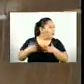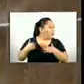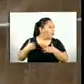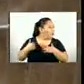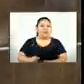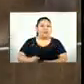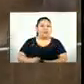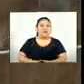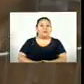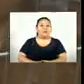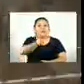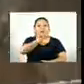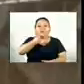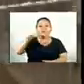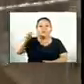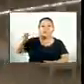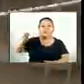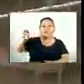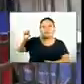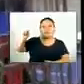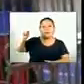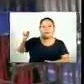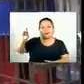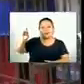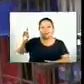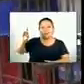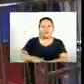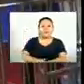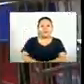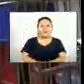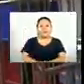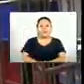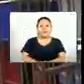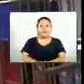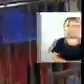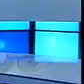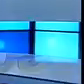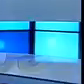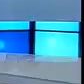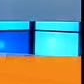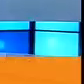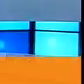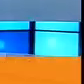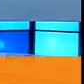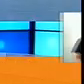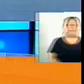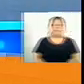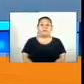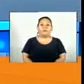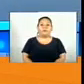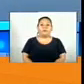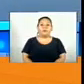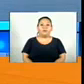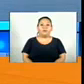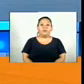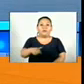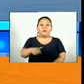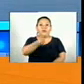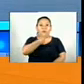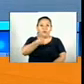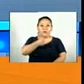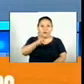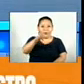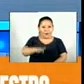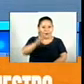imágenes y reporte de Néstor Hernández Noticiero Hechos vamos a revisar información de carácter internacional a nivel